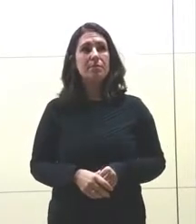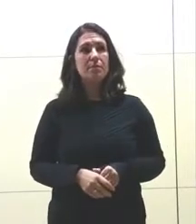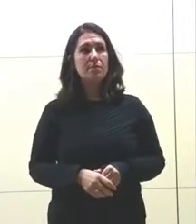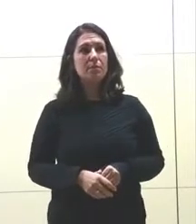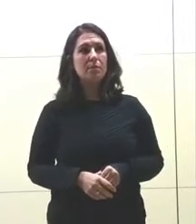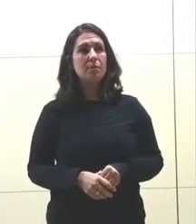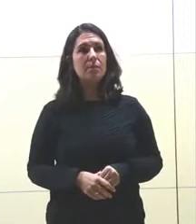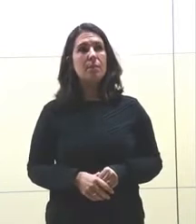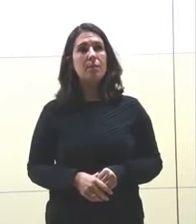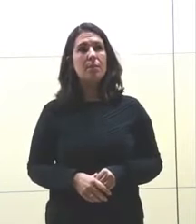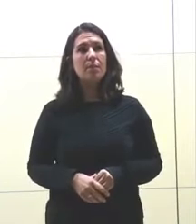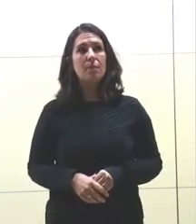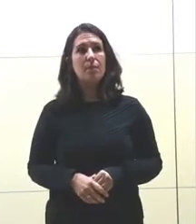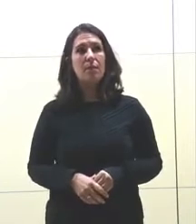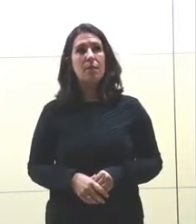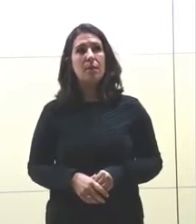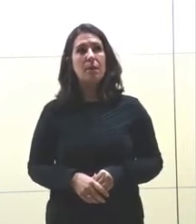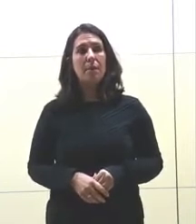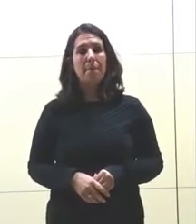yo tomo partido